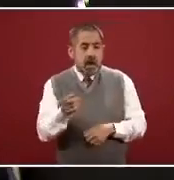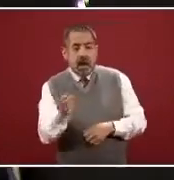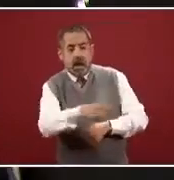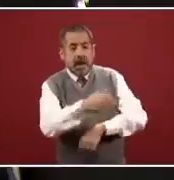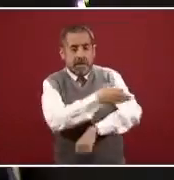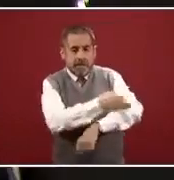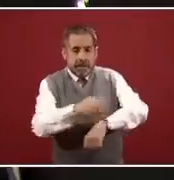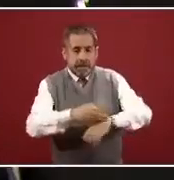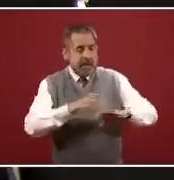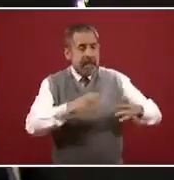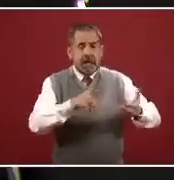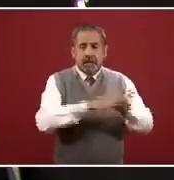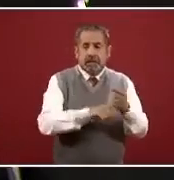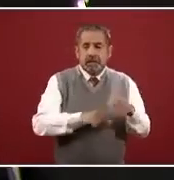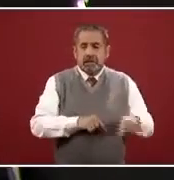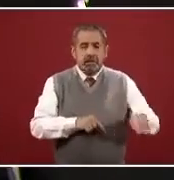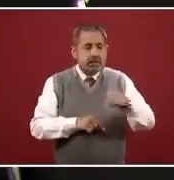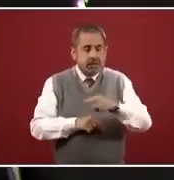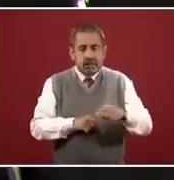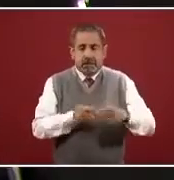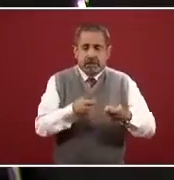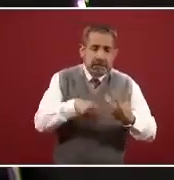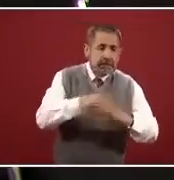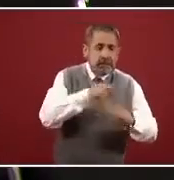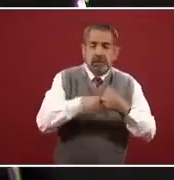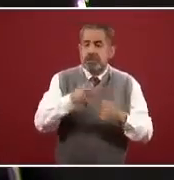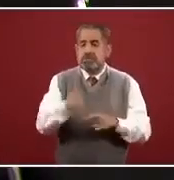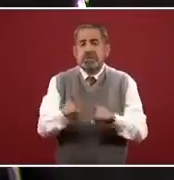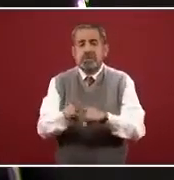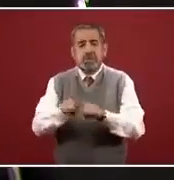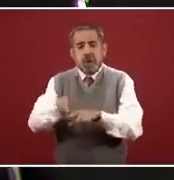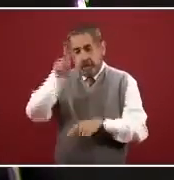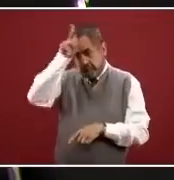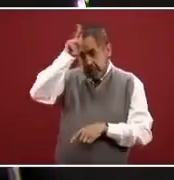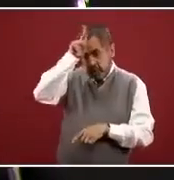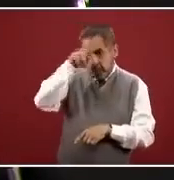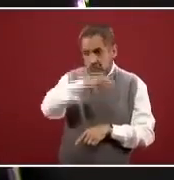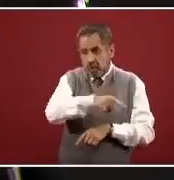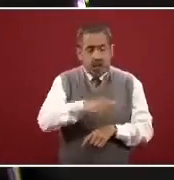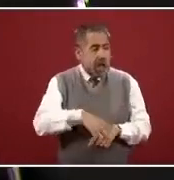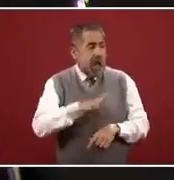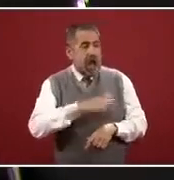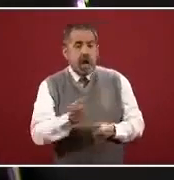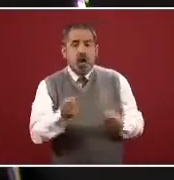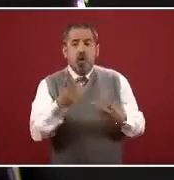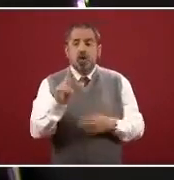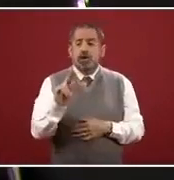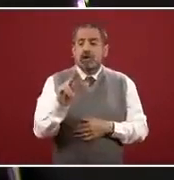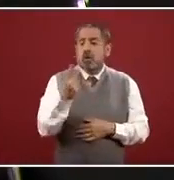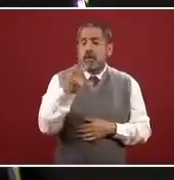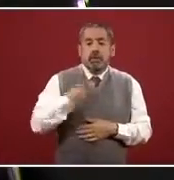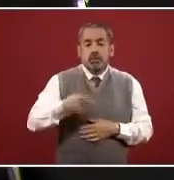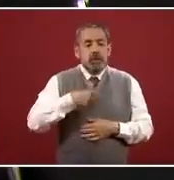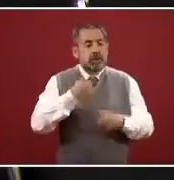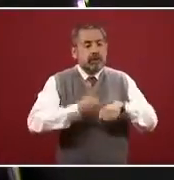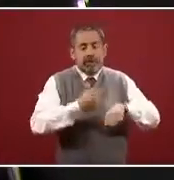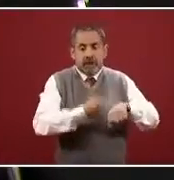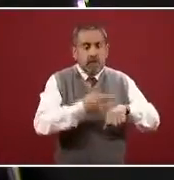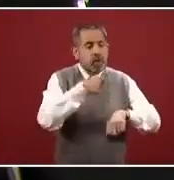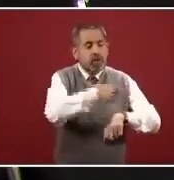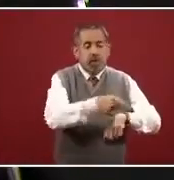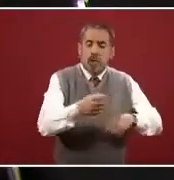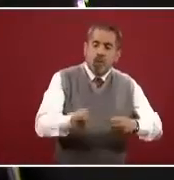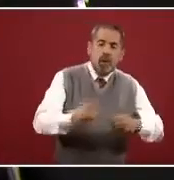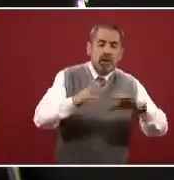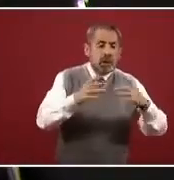viven al día como en Perú, además de 81 enfermos confirmados hasta ahora, y cuántas personas que hayan estado